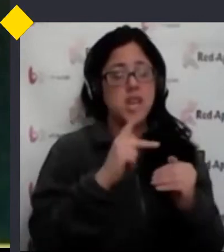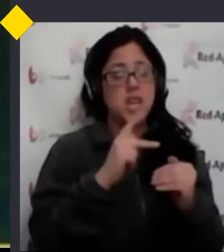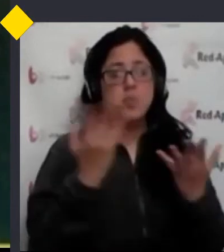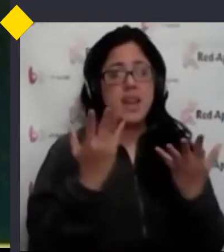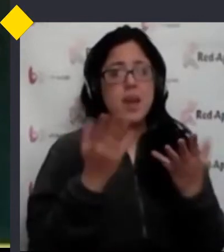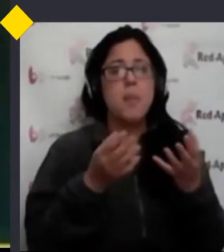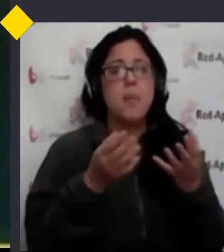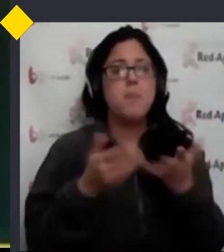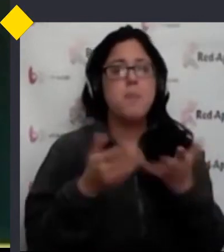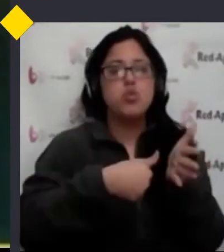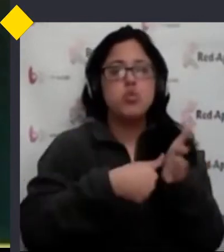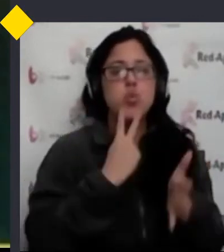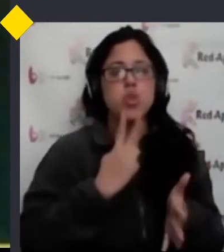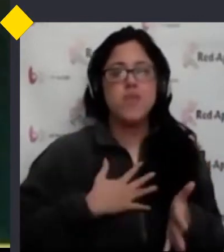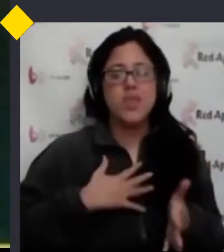romper.